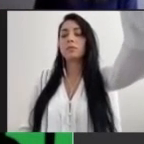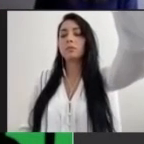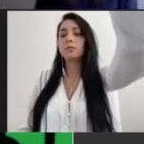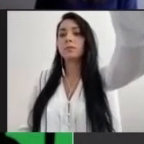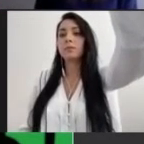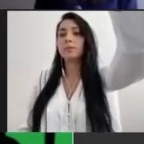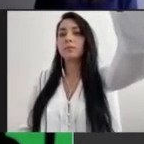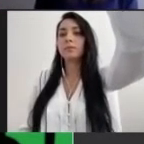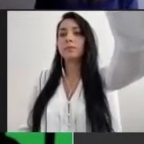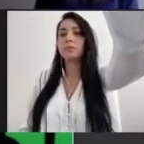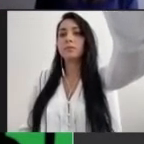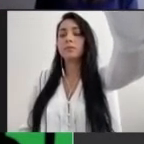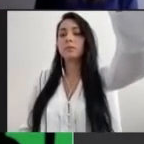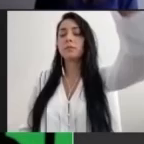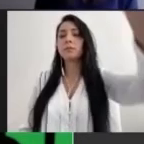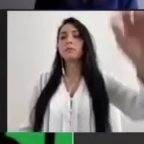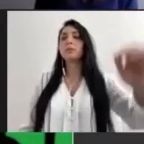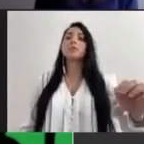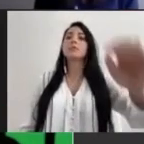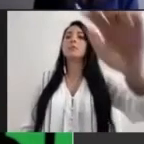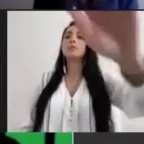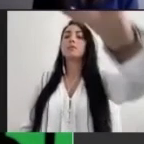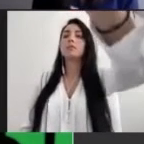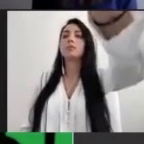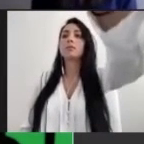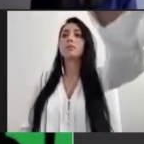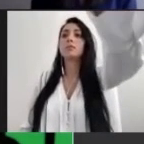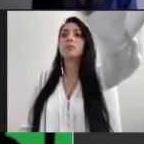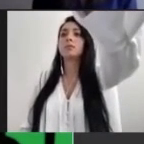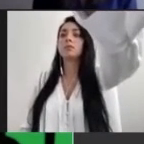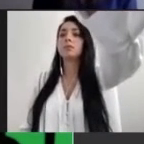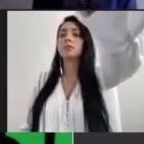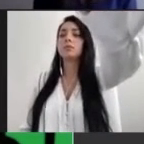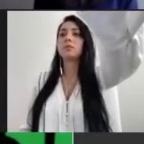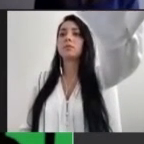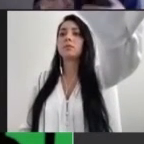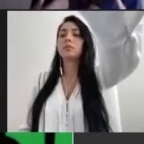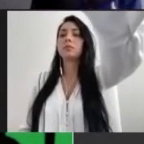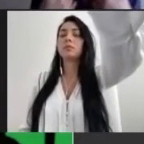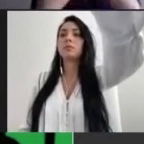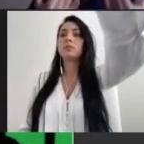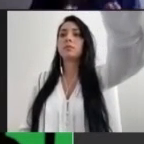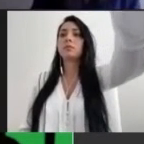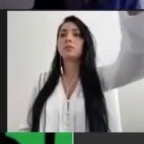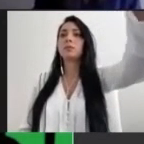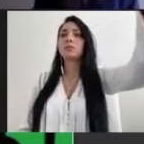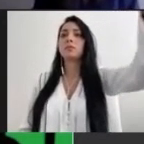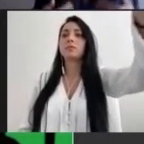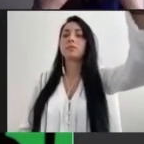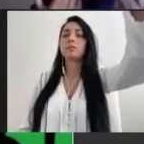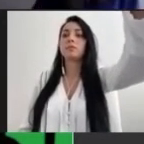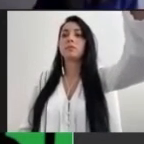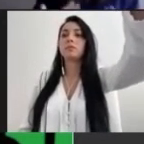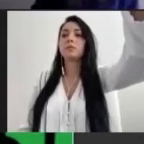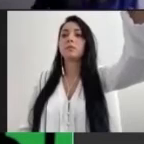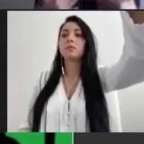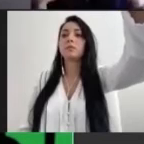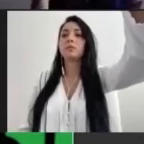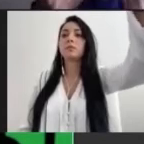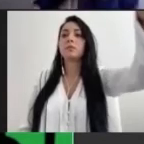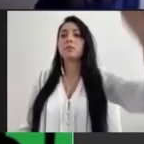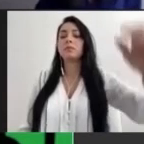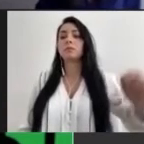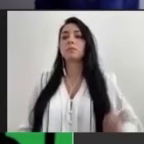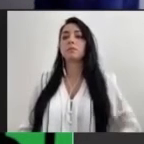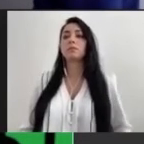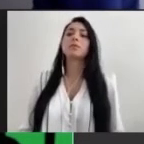personas, lo que hacen es, lejos de optar por este tipo de sanción y otorgarle a la persona, a la mujer, de decirle: